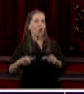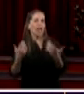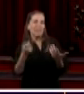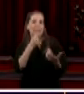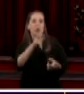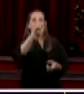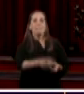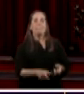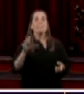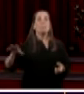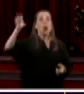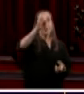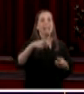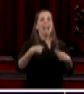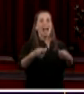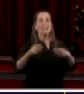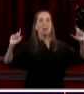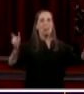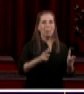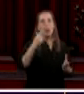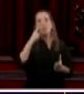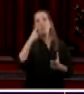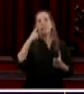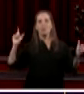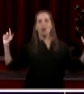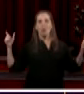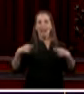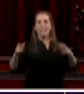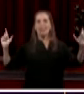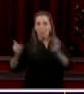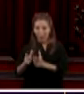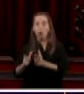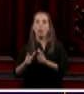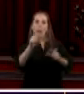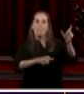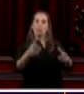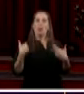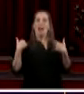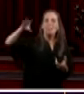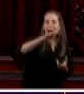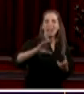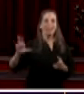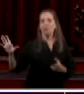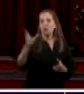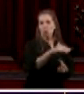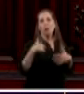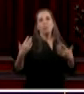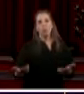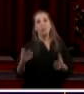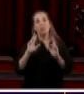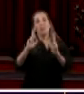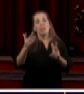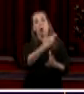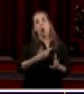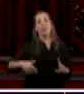anterioridad cuando abrió las sesiones de congreso hablando de que el gasto público consolidado nació con provincias y municipio tenía que ir hacia